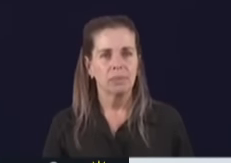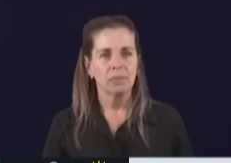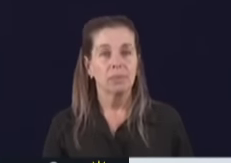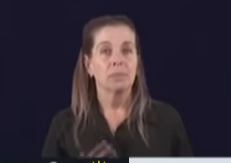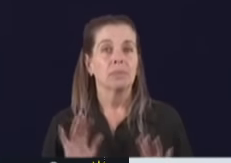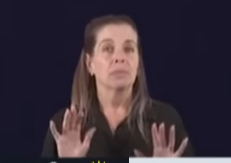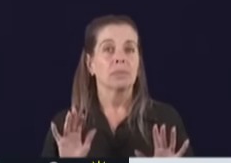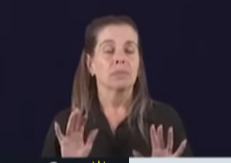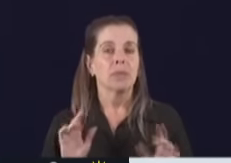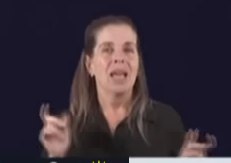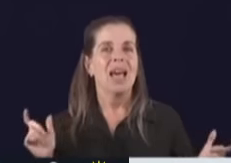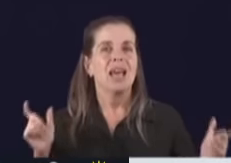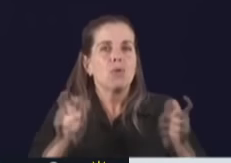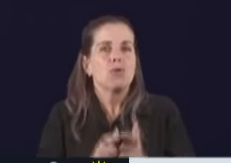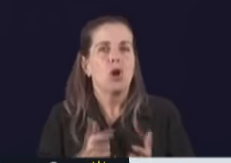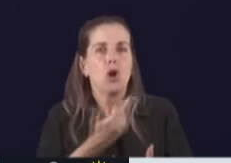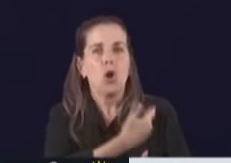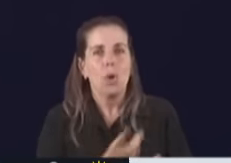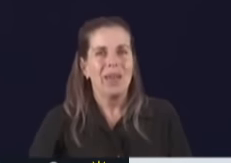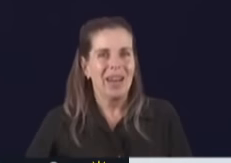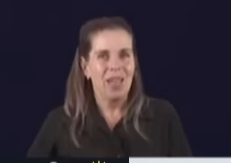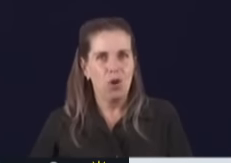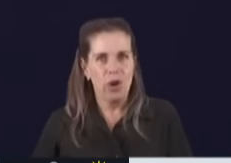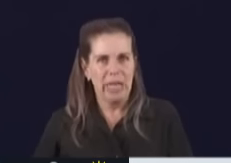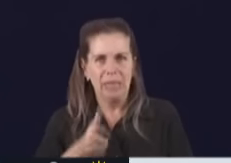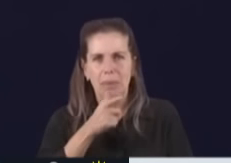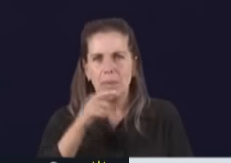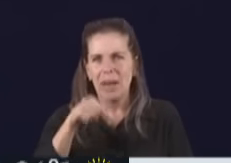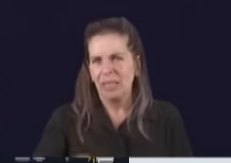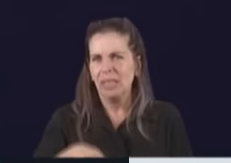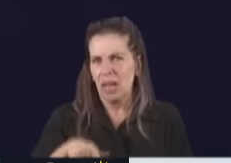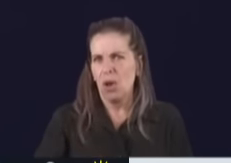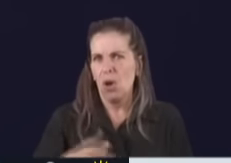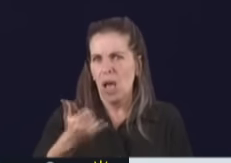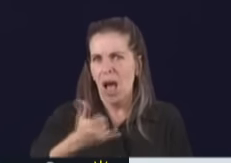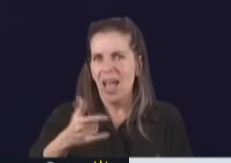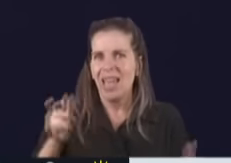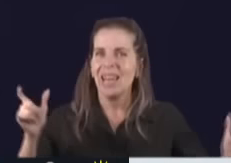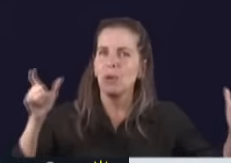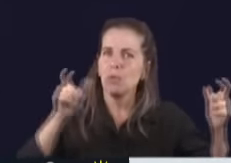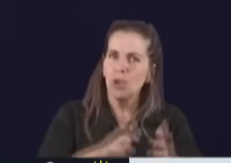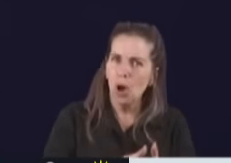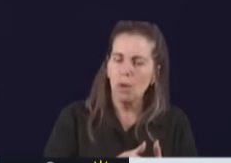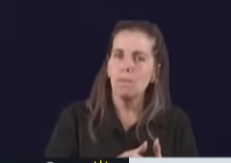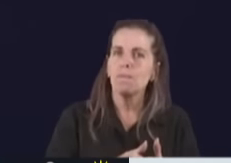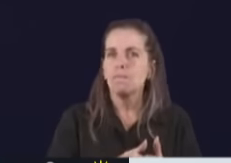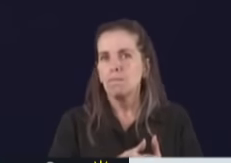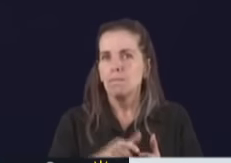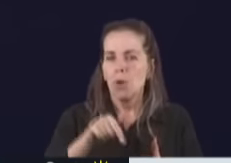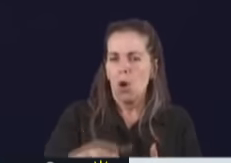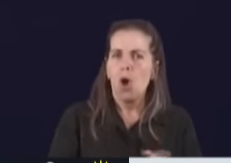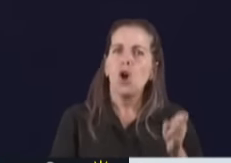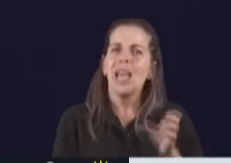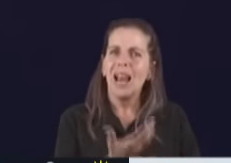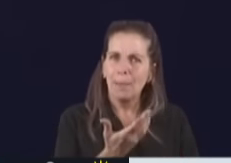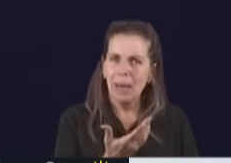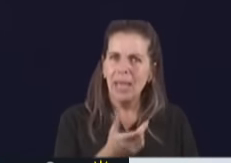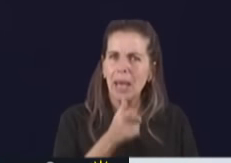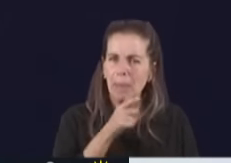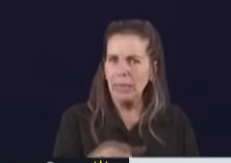Y la reunión con los gobernadores, de hecho, hoy creo que había una reunión no te quiero mentir, pero hoy a la mañana había